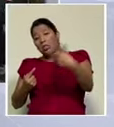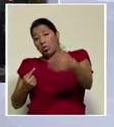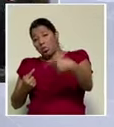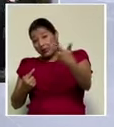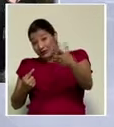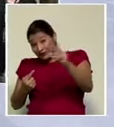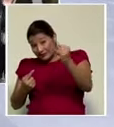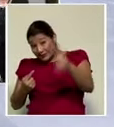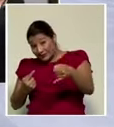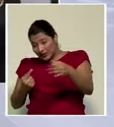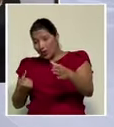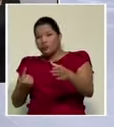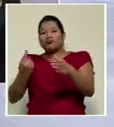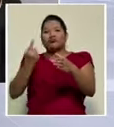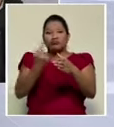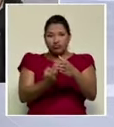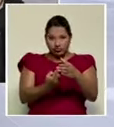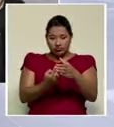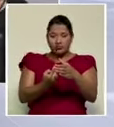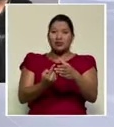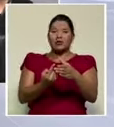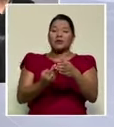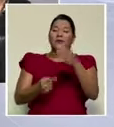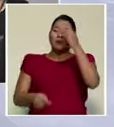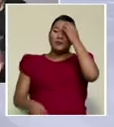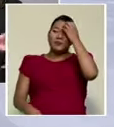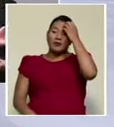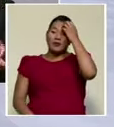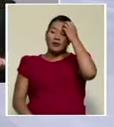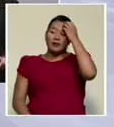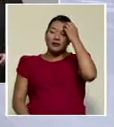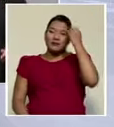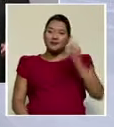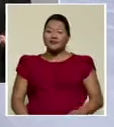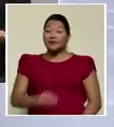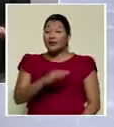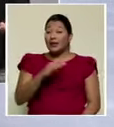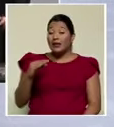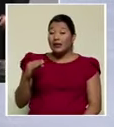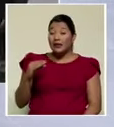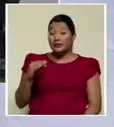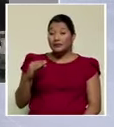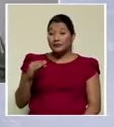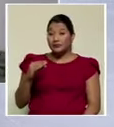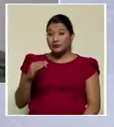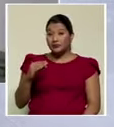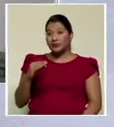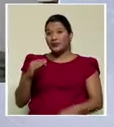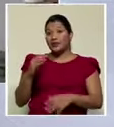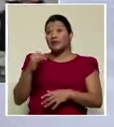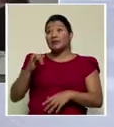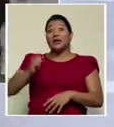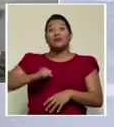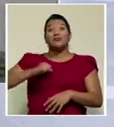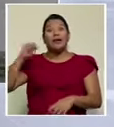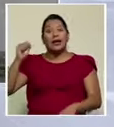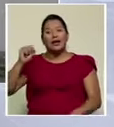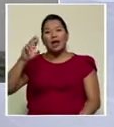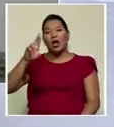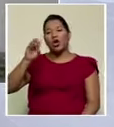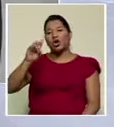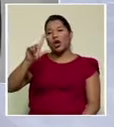que lleva la presidencia a Rolando Araya y a su candidata a la vicepresidencia, su propia